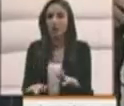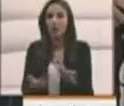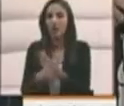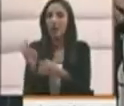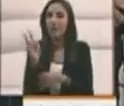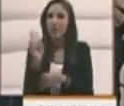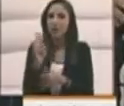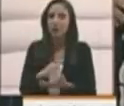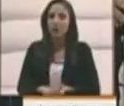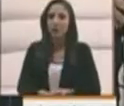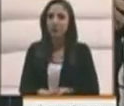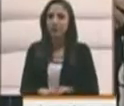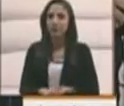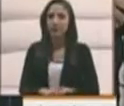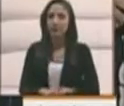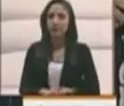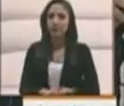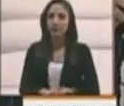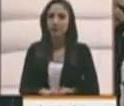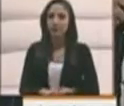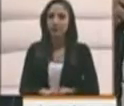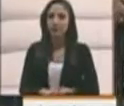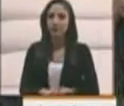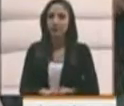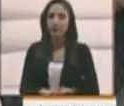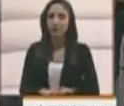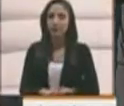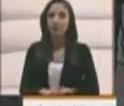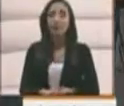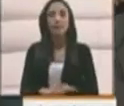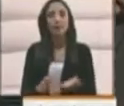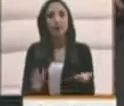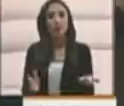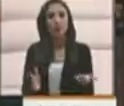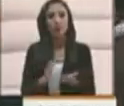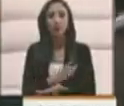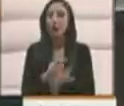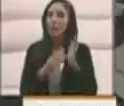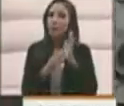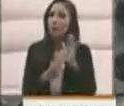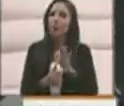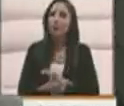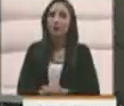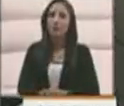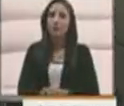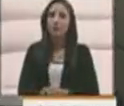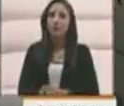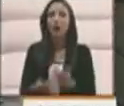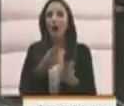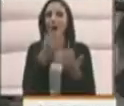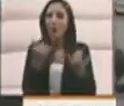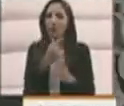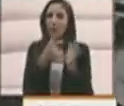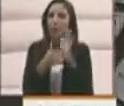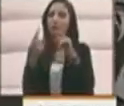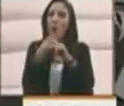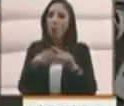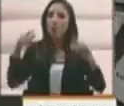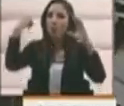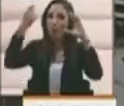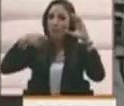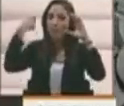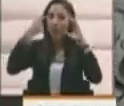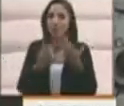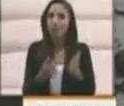la República Bolivariana de Venezuela y el pueblo venezolano? Es por ello que queremos ver el siguiente trabajo que nos muestra los diversos